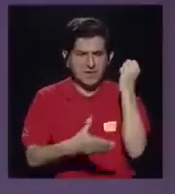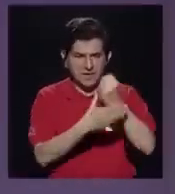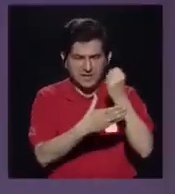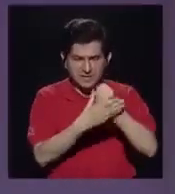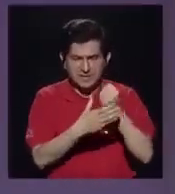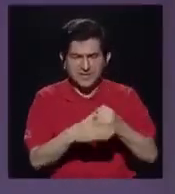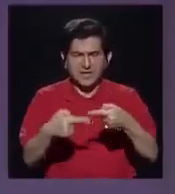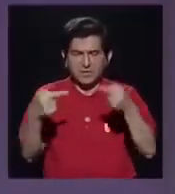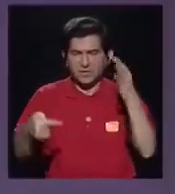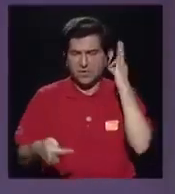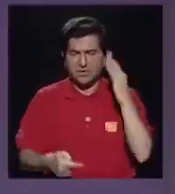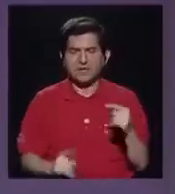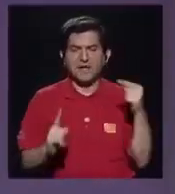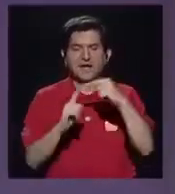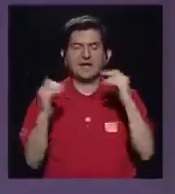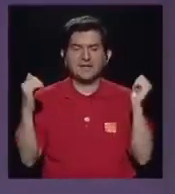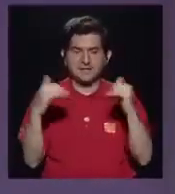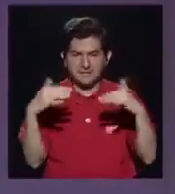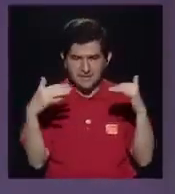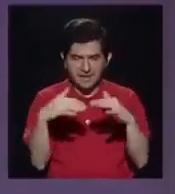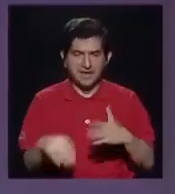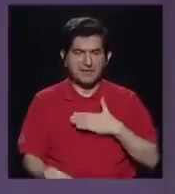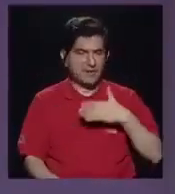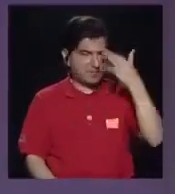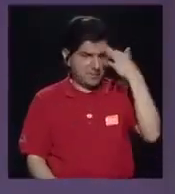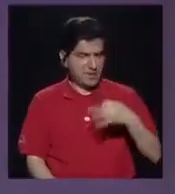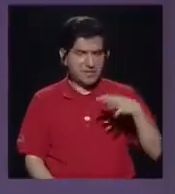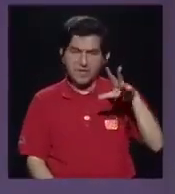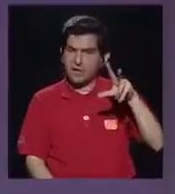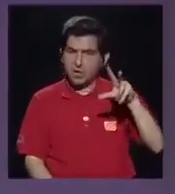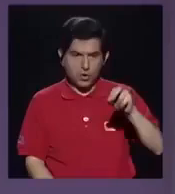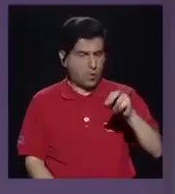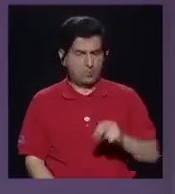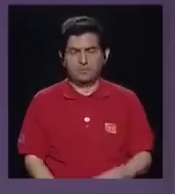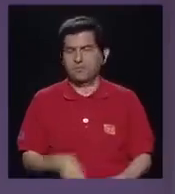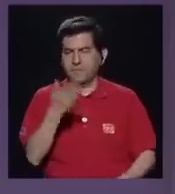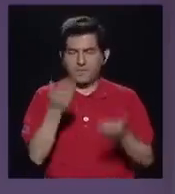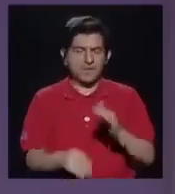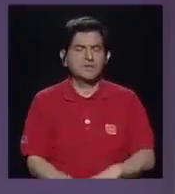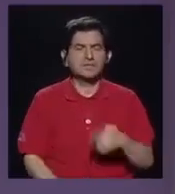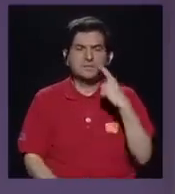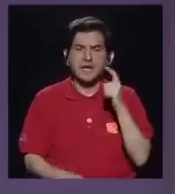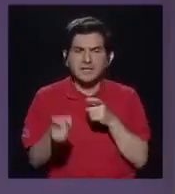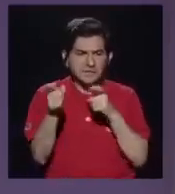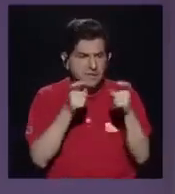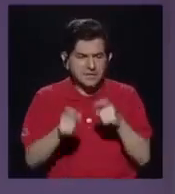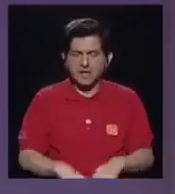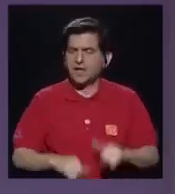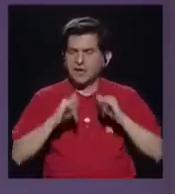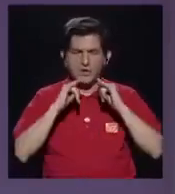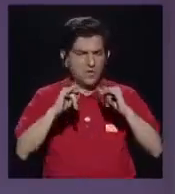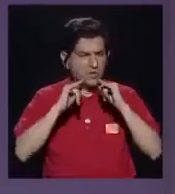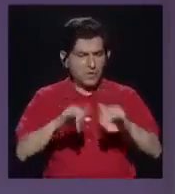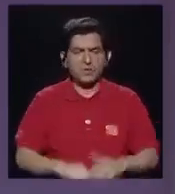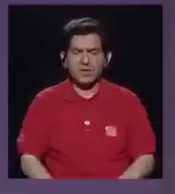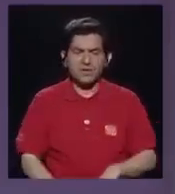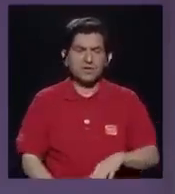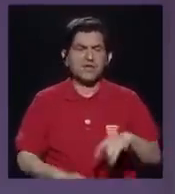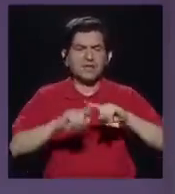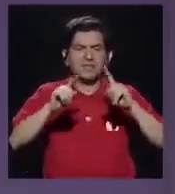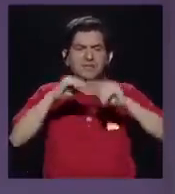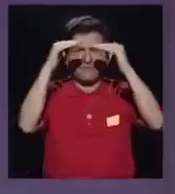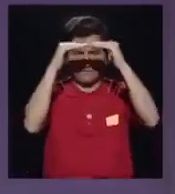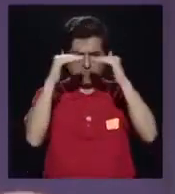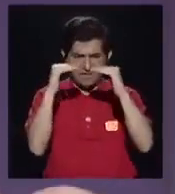a la guerra absolutamente no es mi posición puede haber patriarcado desigualdad forma jerárquicas en fin